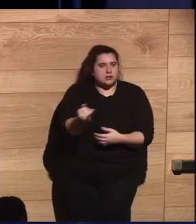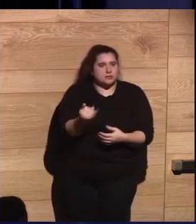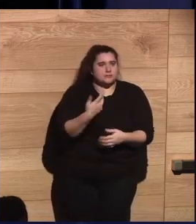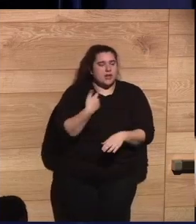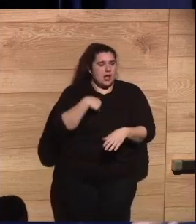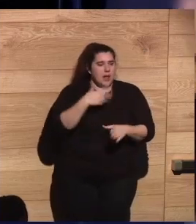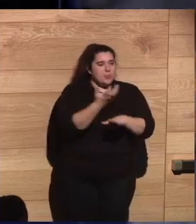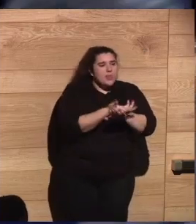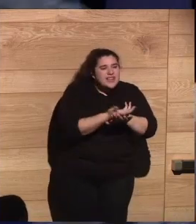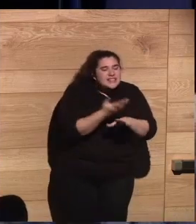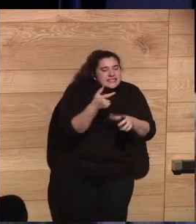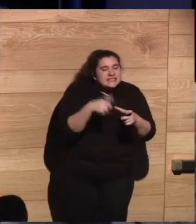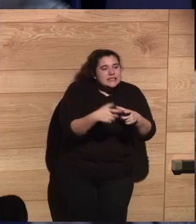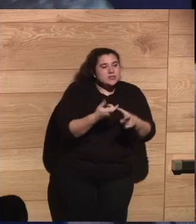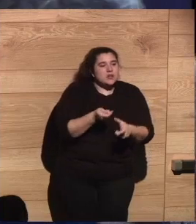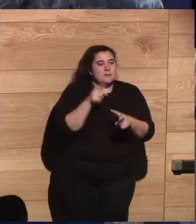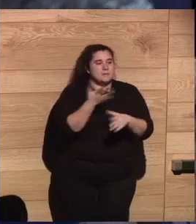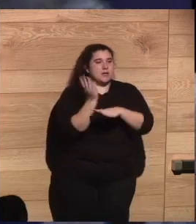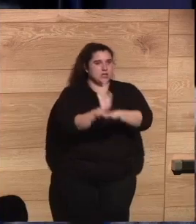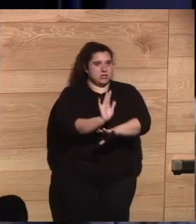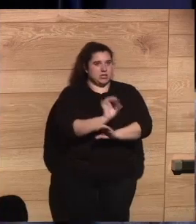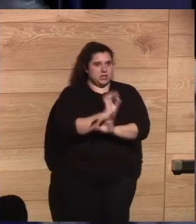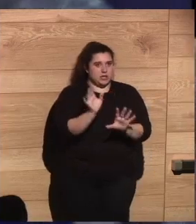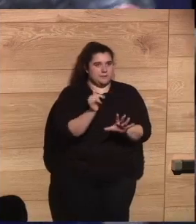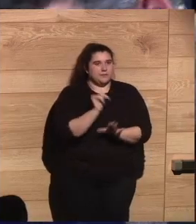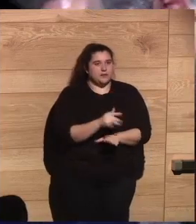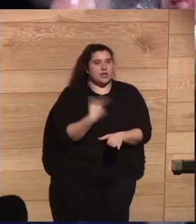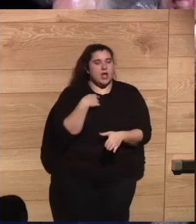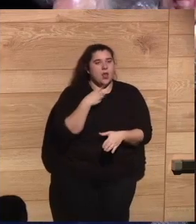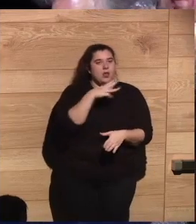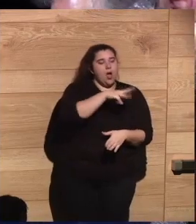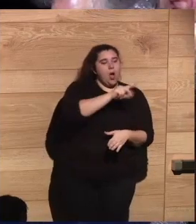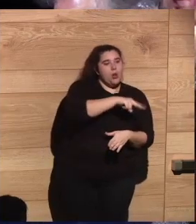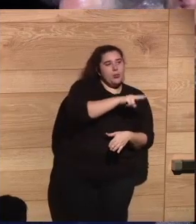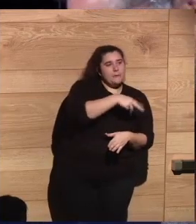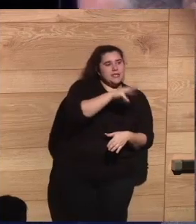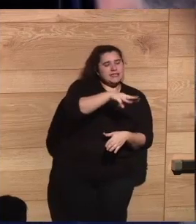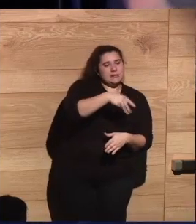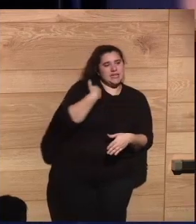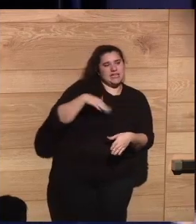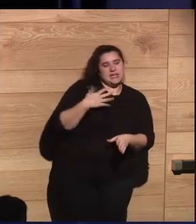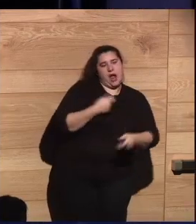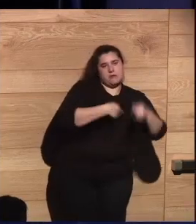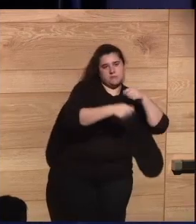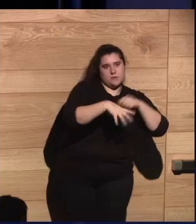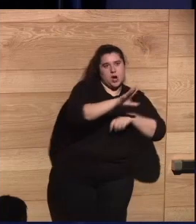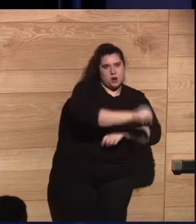estamos presentándolo aquí, estamos charlando con la excusa, pero vamos por las ramas. Son 2-3 meses que ya está a la venta el disco y